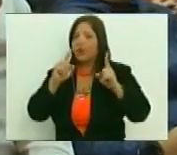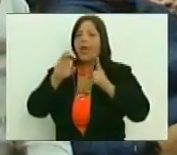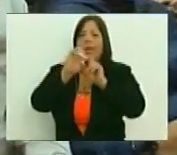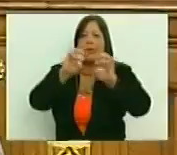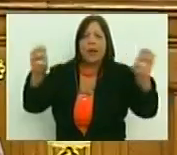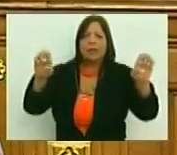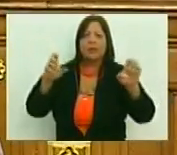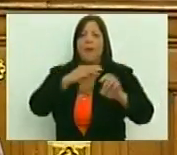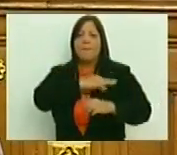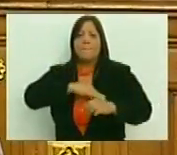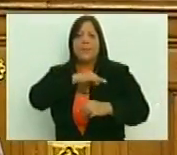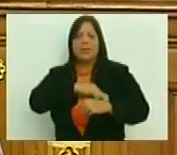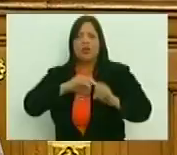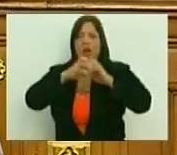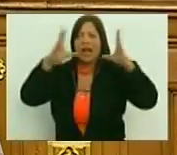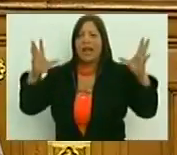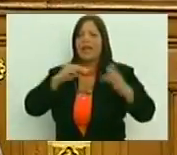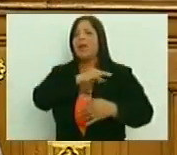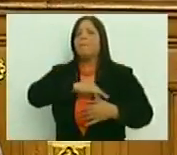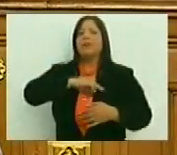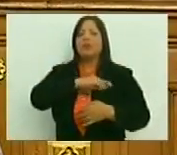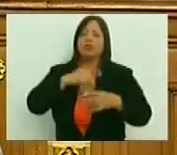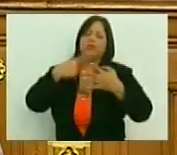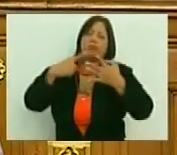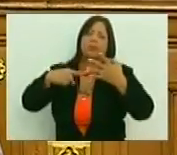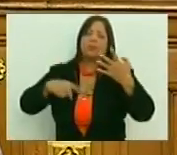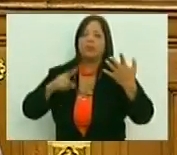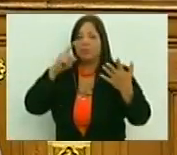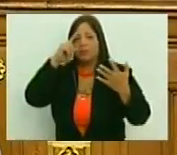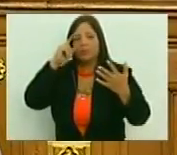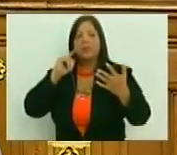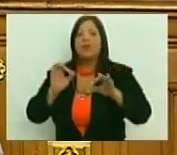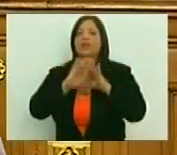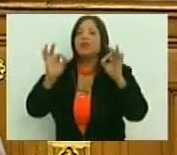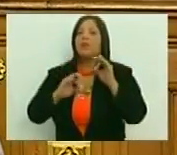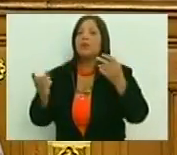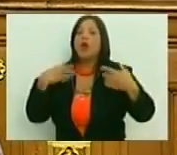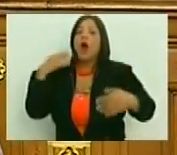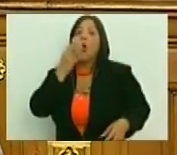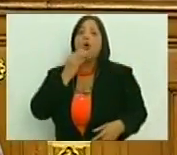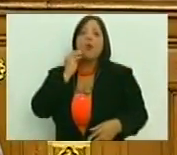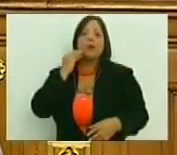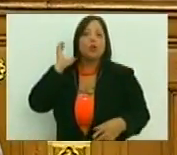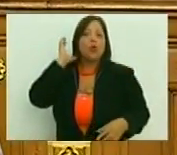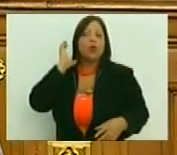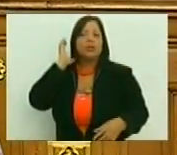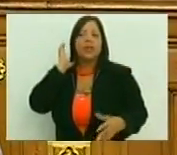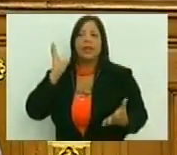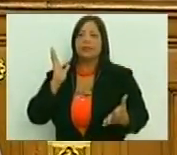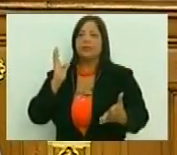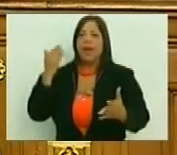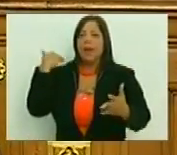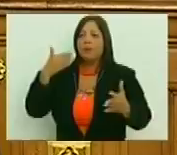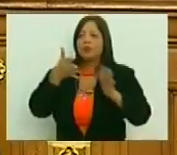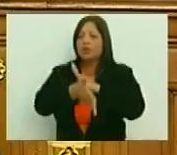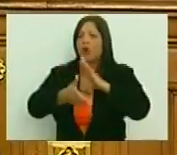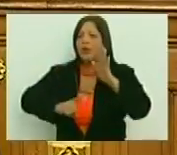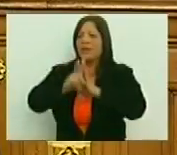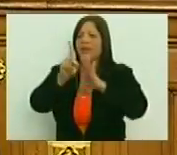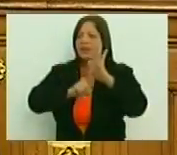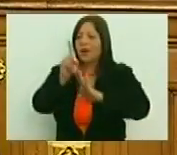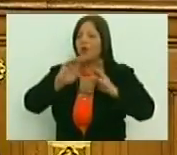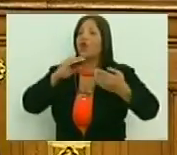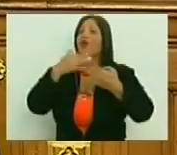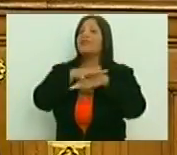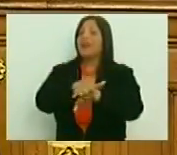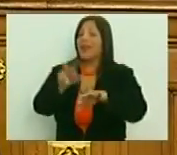educación, misiones y grandes misiones, etcétera. Se formó una juventud consciente de su papel en el desarrollo